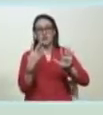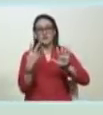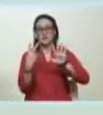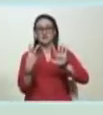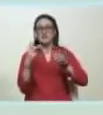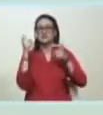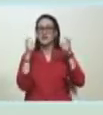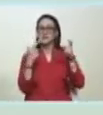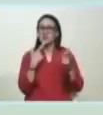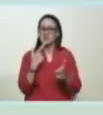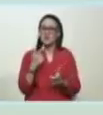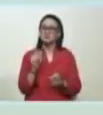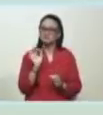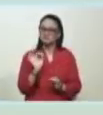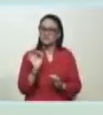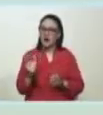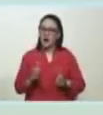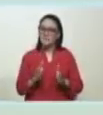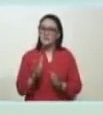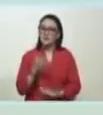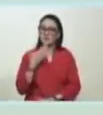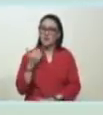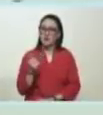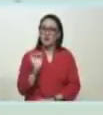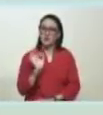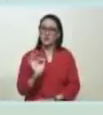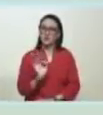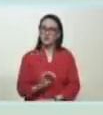dijo: vamos por allí, hay una oportunidad.